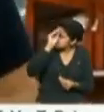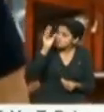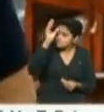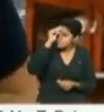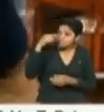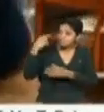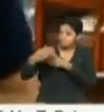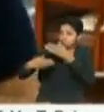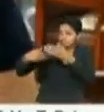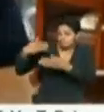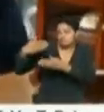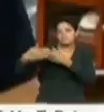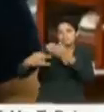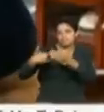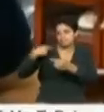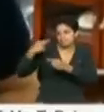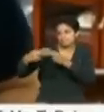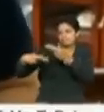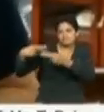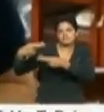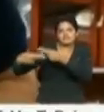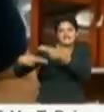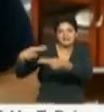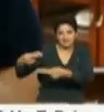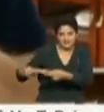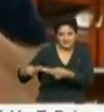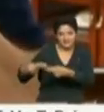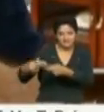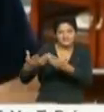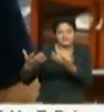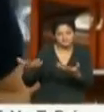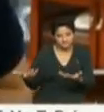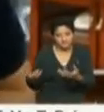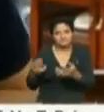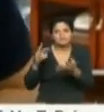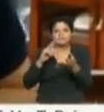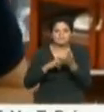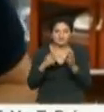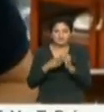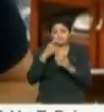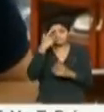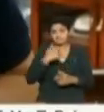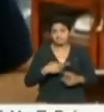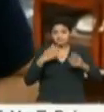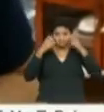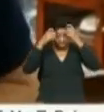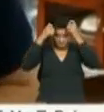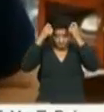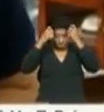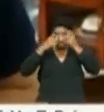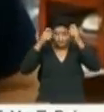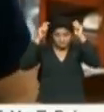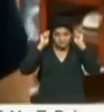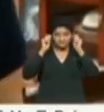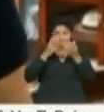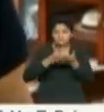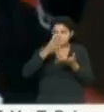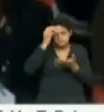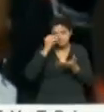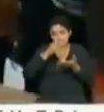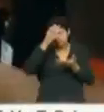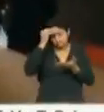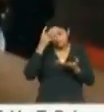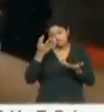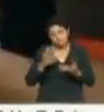preserve esto. Esto se aprende aquí, donde la gente le pone ese ingrediente adicional que tiene que ver con una cultura